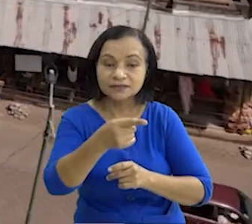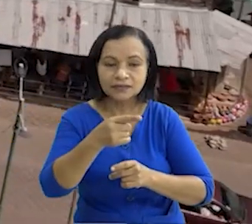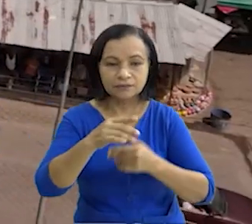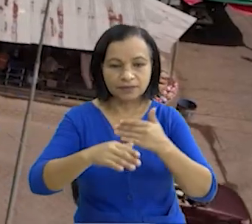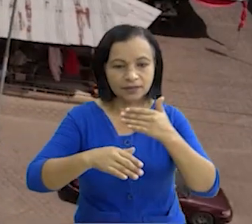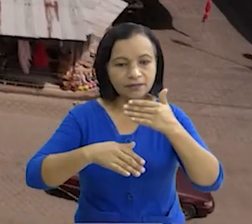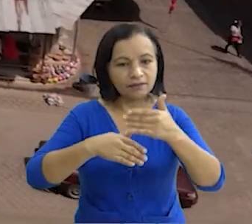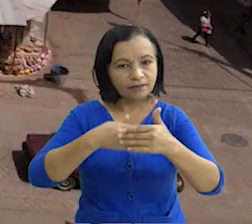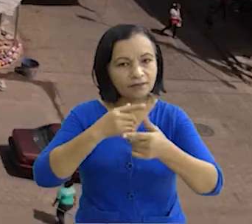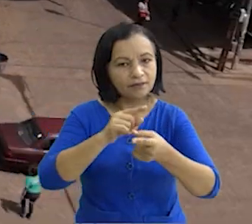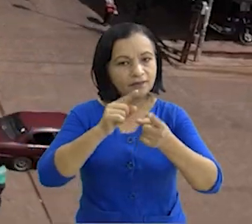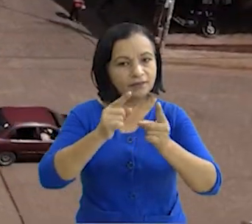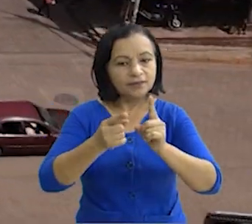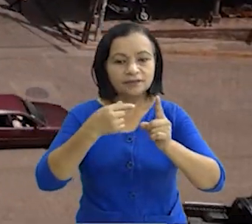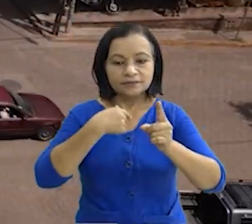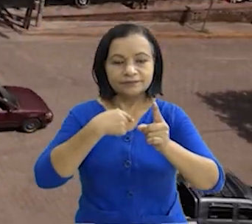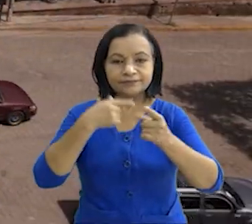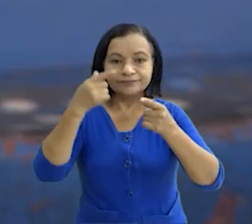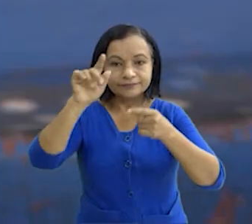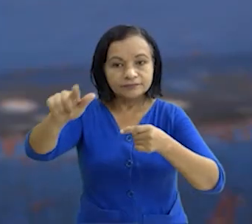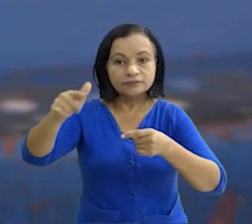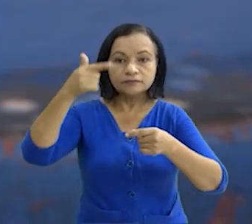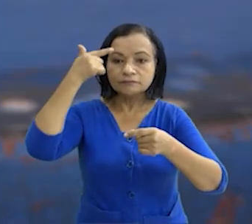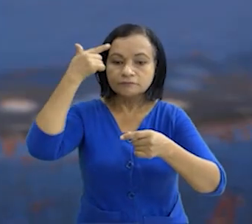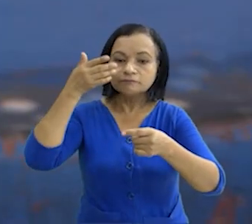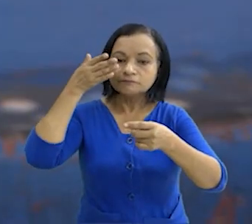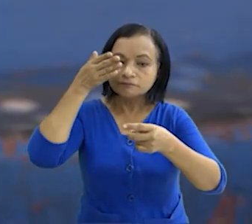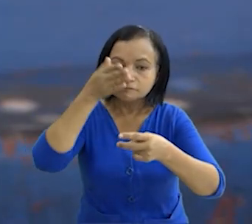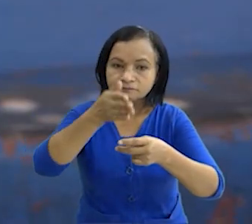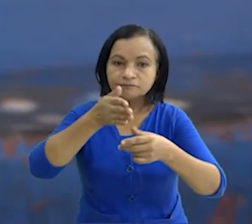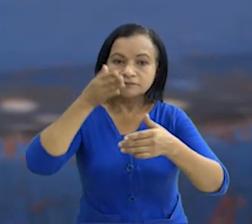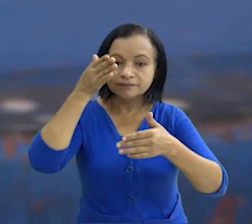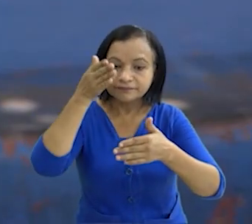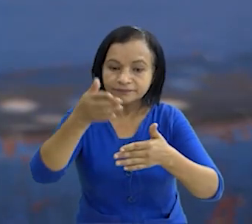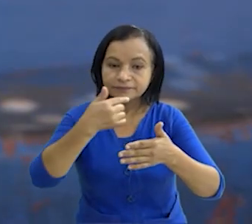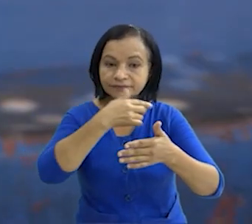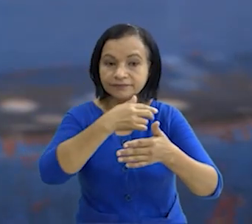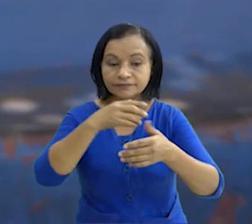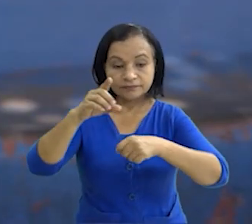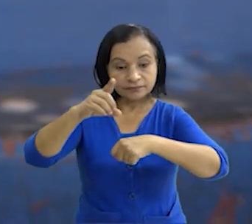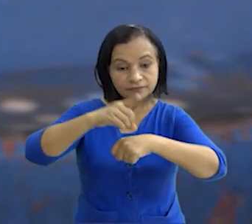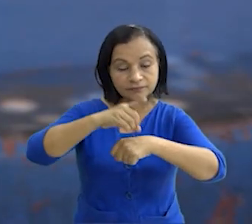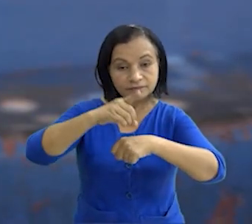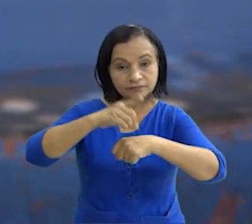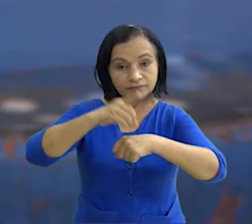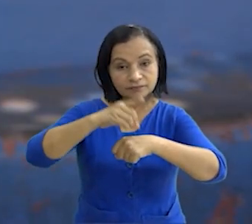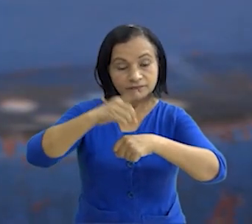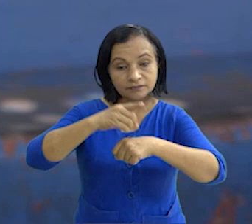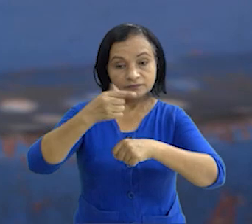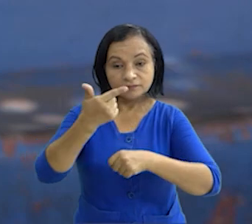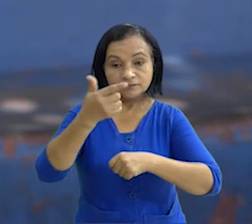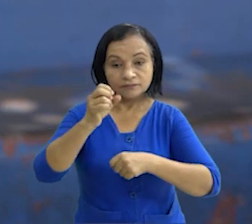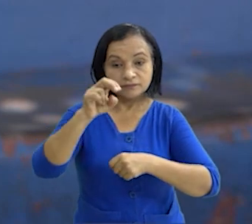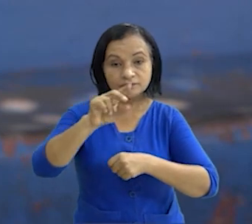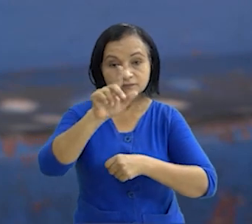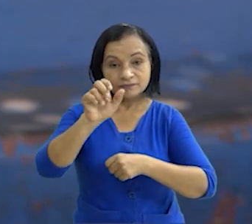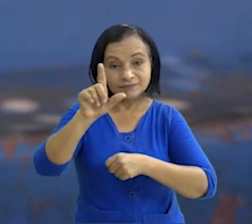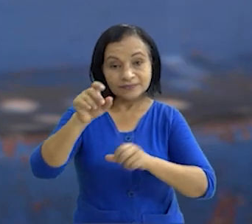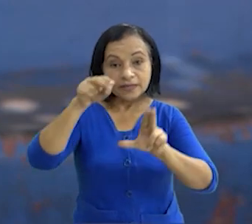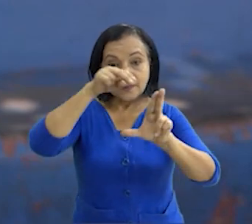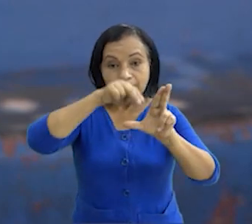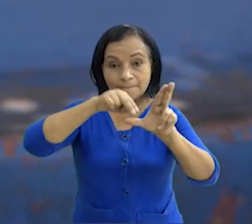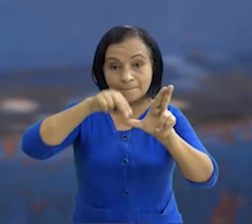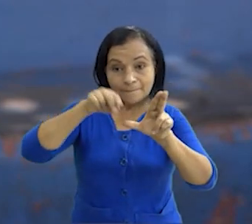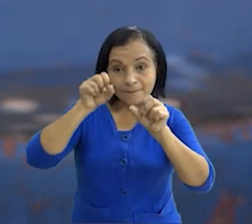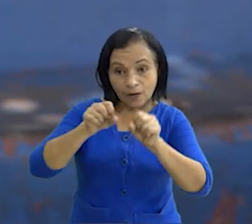poco, gracias a la insistencia de nuestro gobierno y a la calidad que tenemos del doctor González, que es el hombre más persistente en